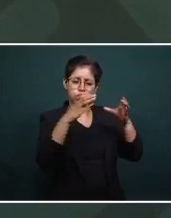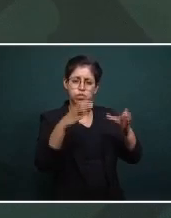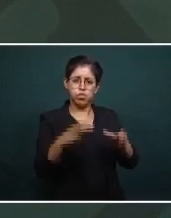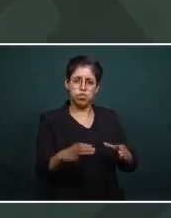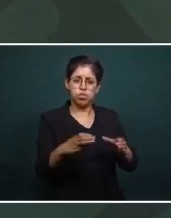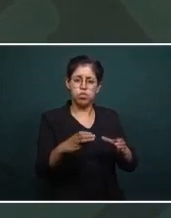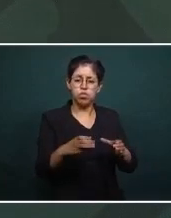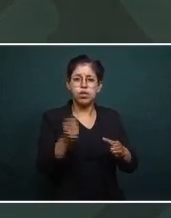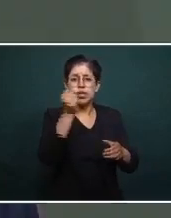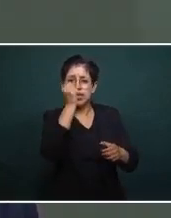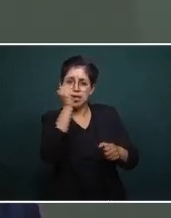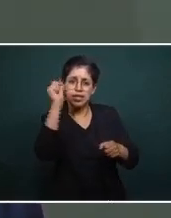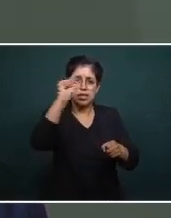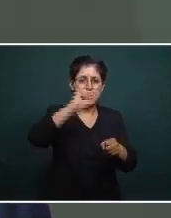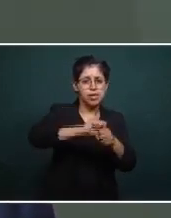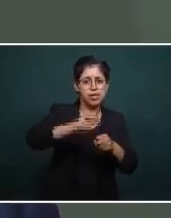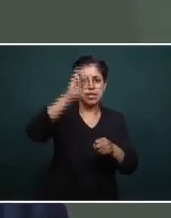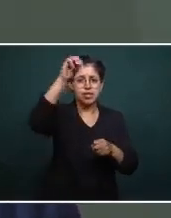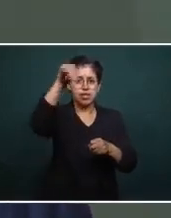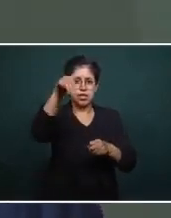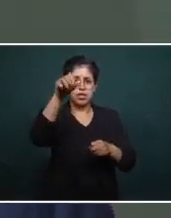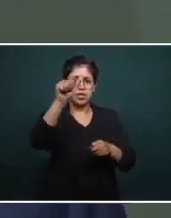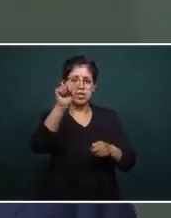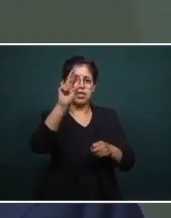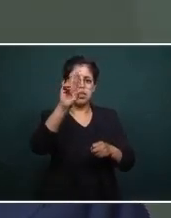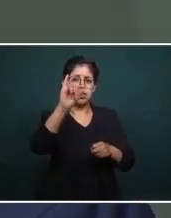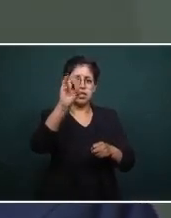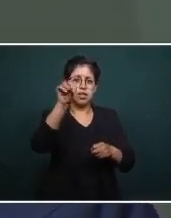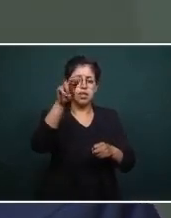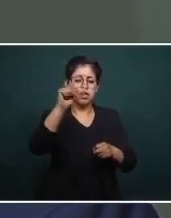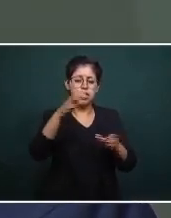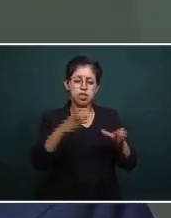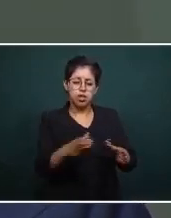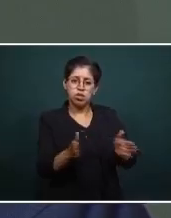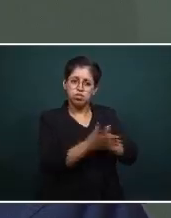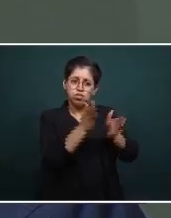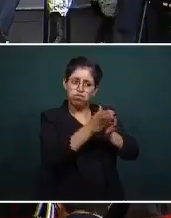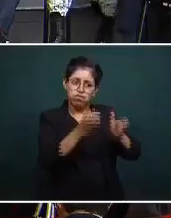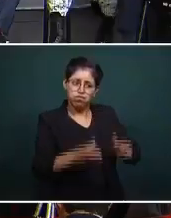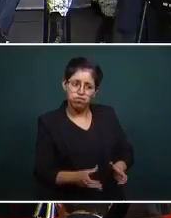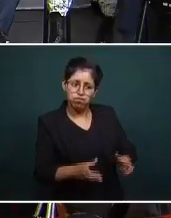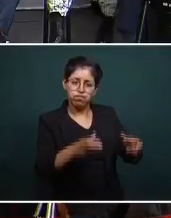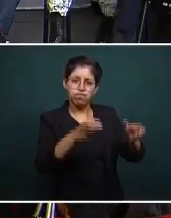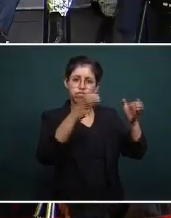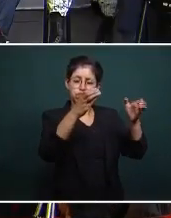de la Secretaría de Marina, fueron construidas por el gobierno